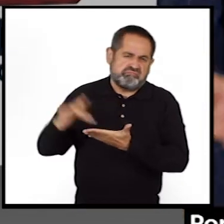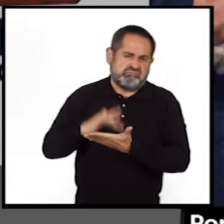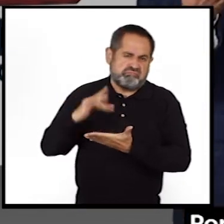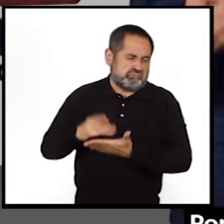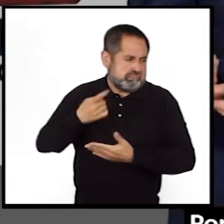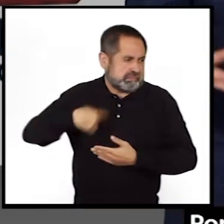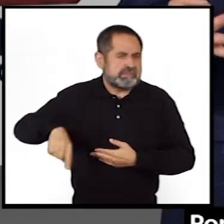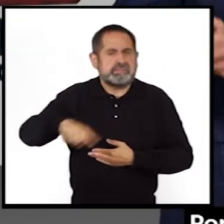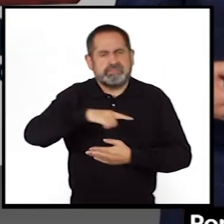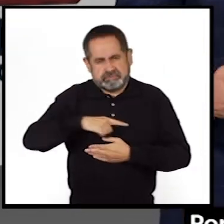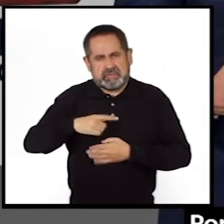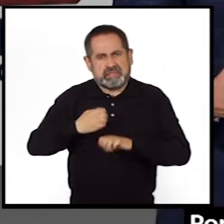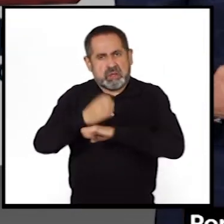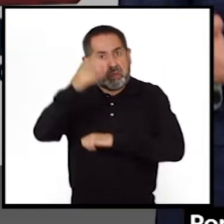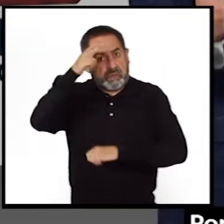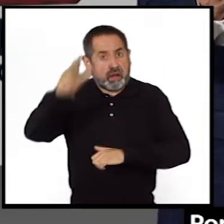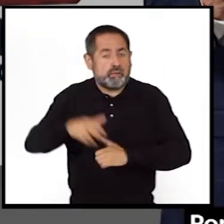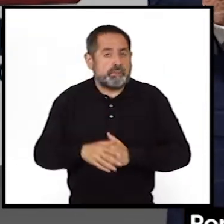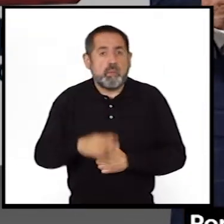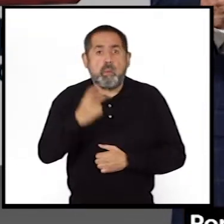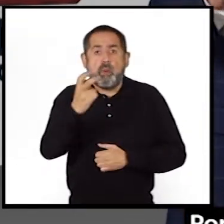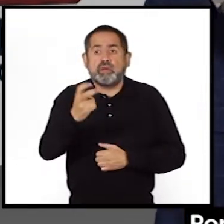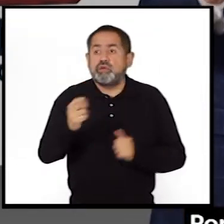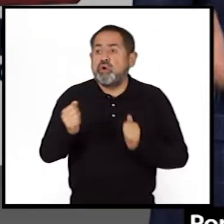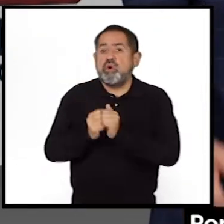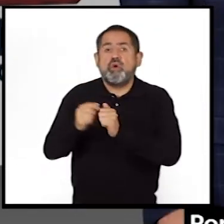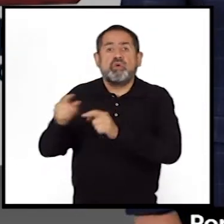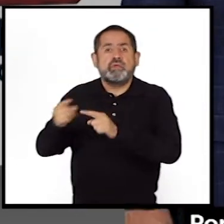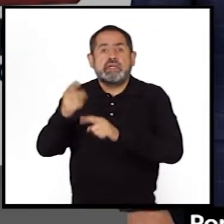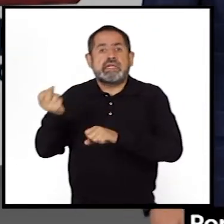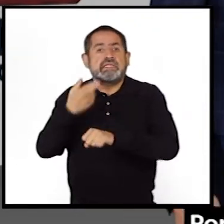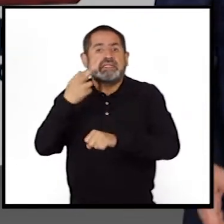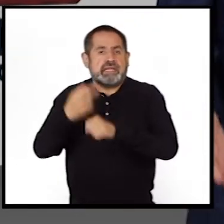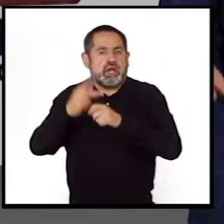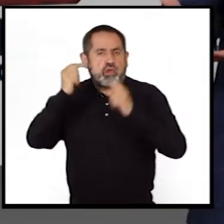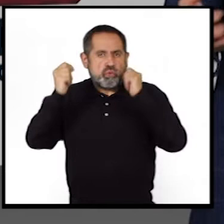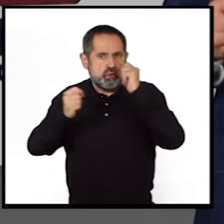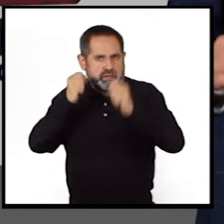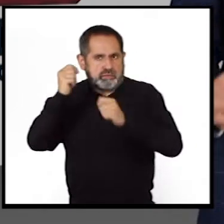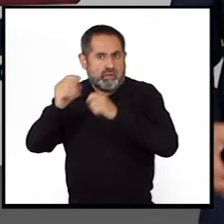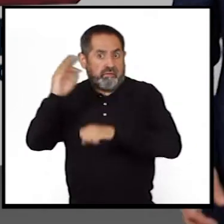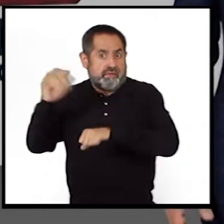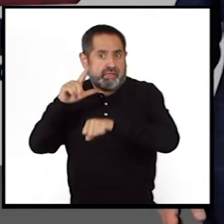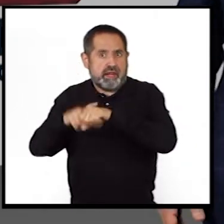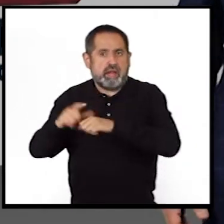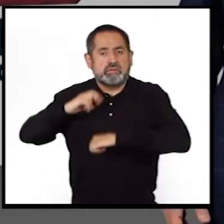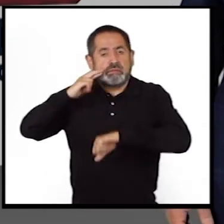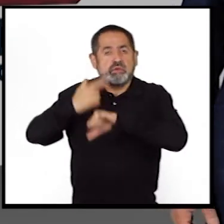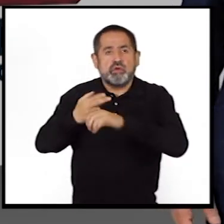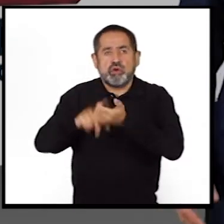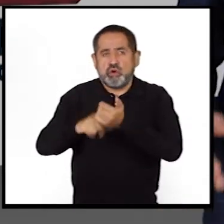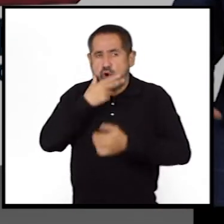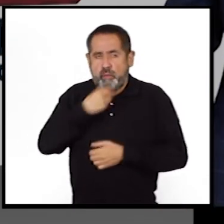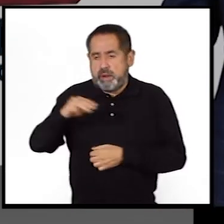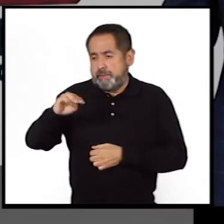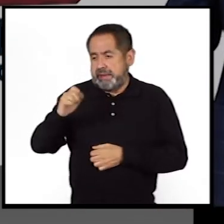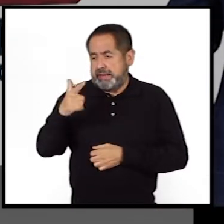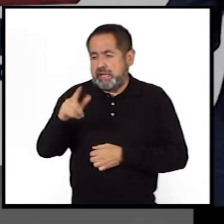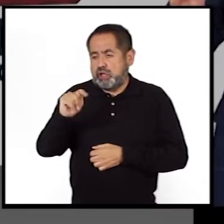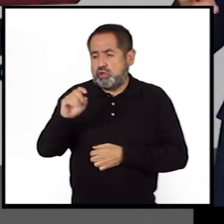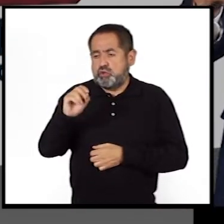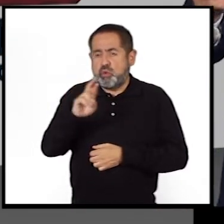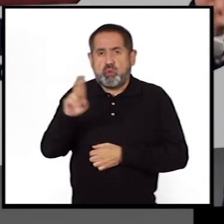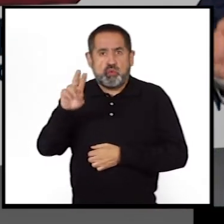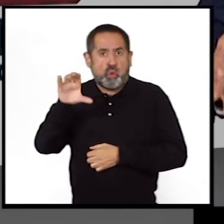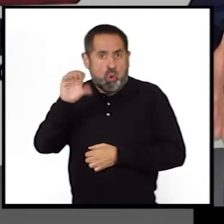ello, con mucho entusiasmo, en coordinación con la Secretaría de Turismo Federal a cargo de mi amigo Miguel Torruco, quien también ha